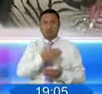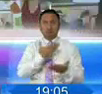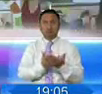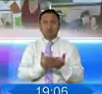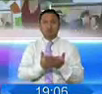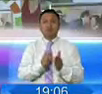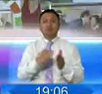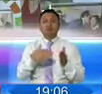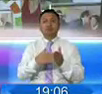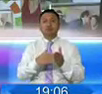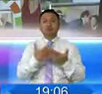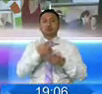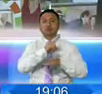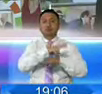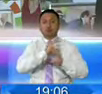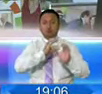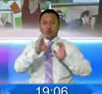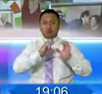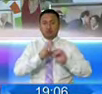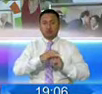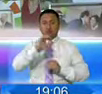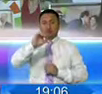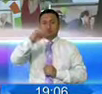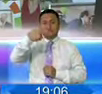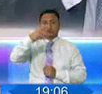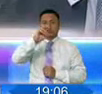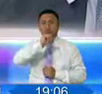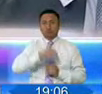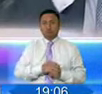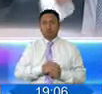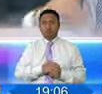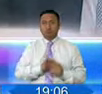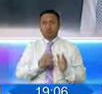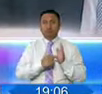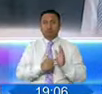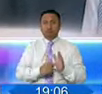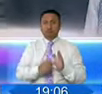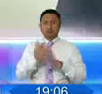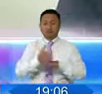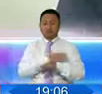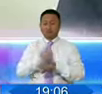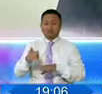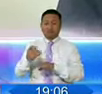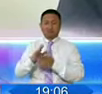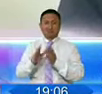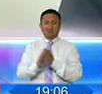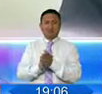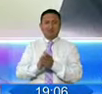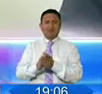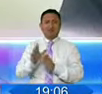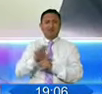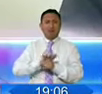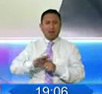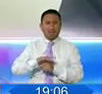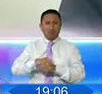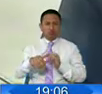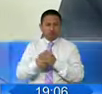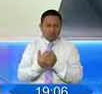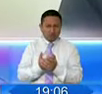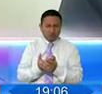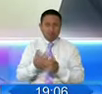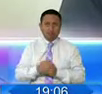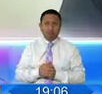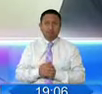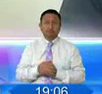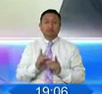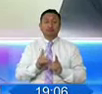y Comunicación, Carlos Ochoa. Villamar expuso los abusos en los que habría incurrido Ochoa. Los datos de un estudio realizado sobre el tema